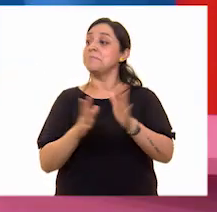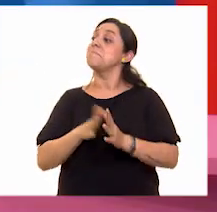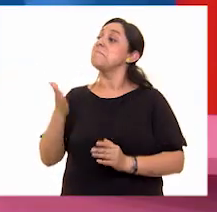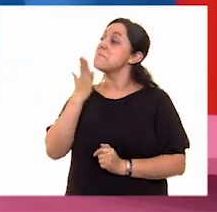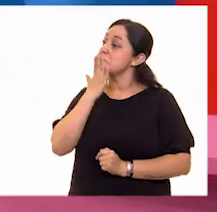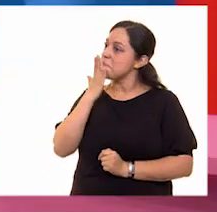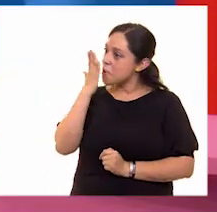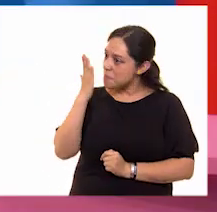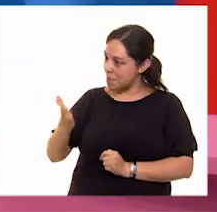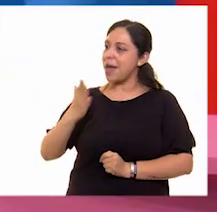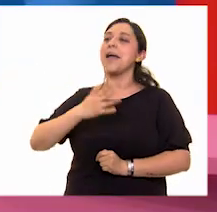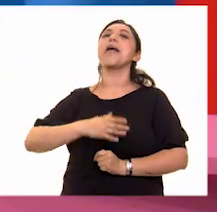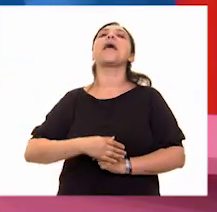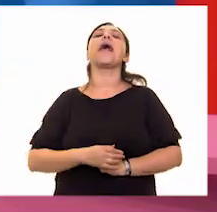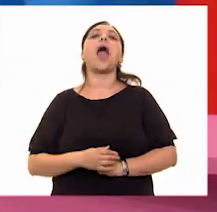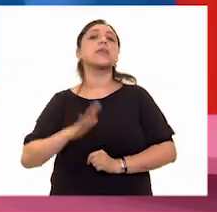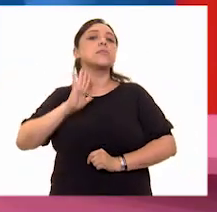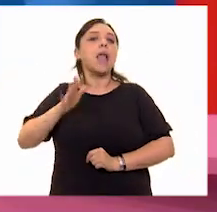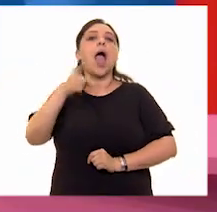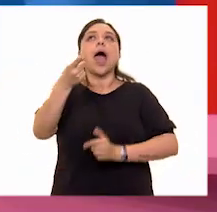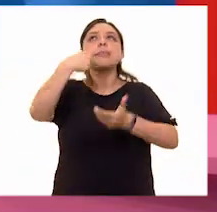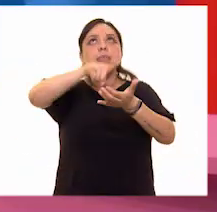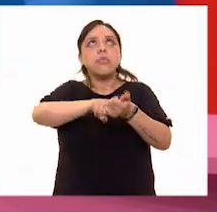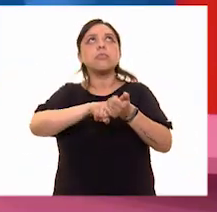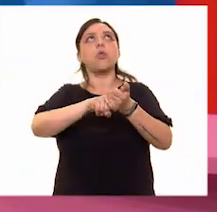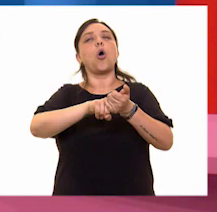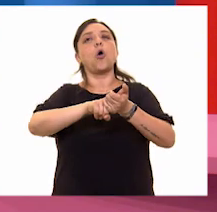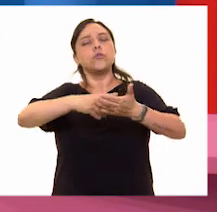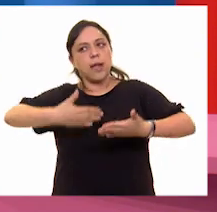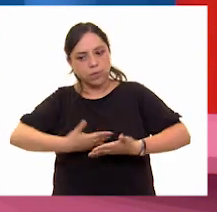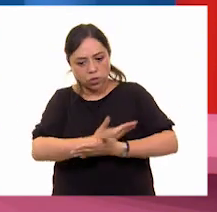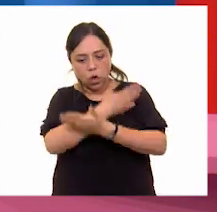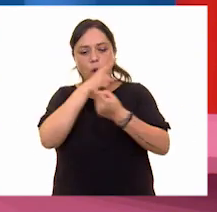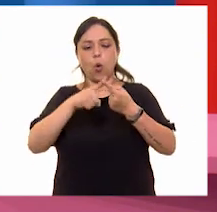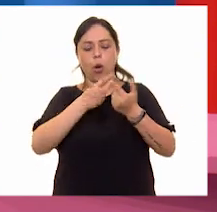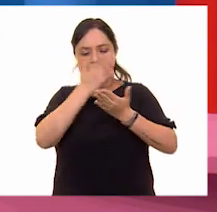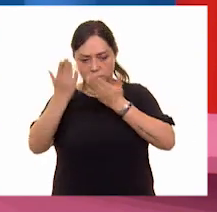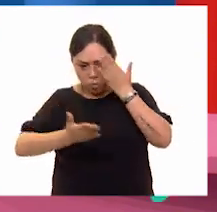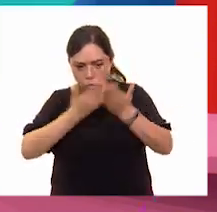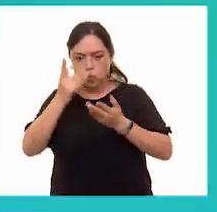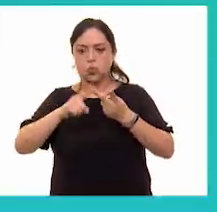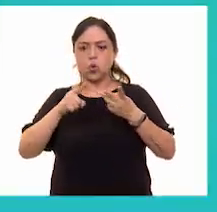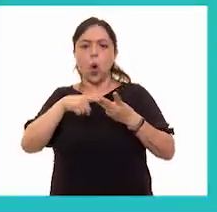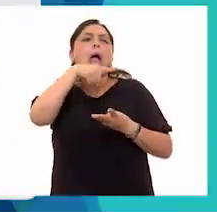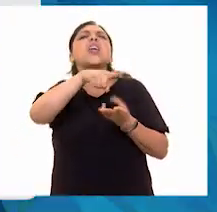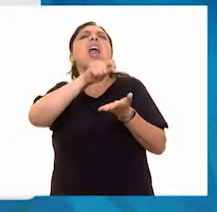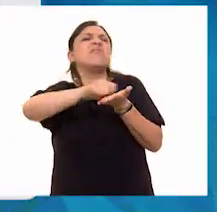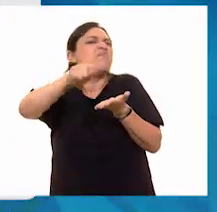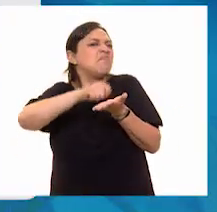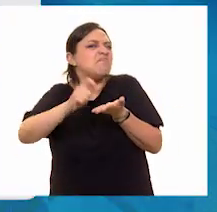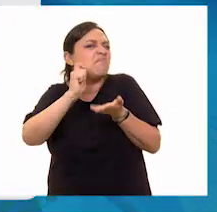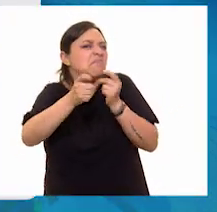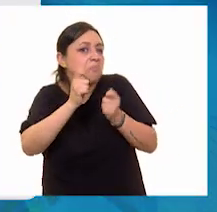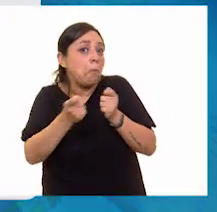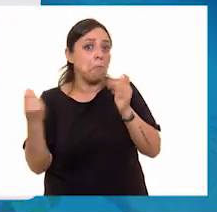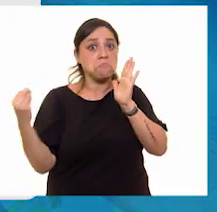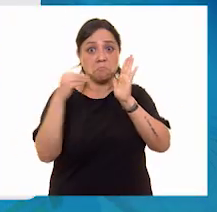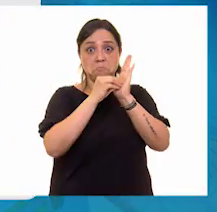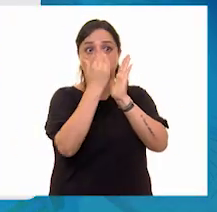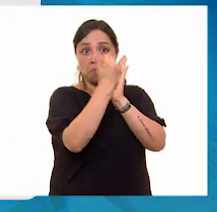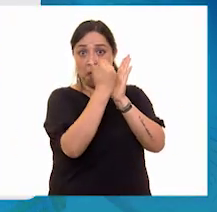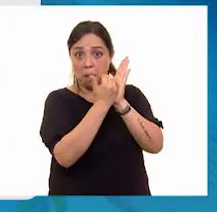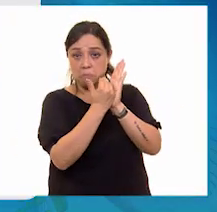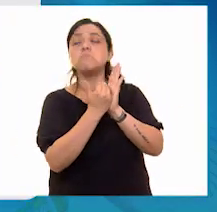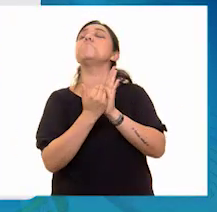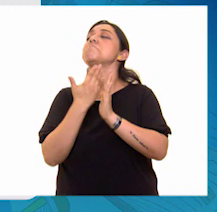Y ya tenemos ahí su nacimiento, sus estudios y lo que escribe. Ajá. Ahora déjenme a mí contribuir con